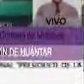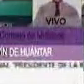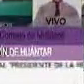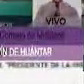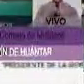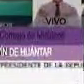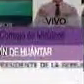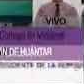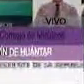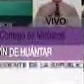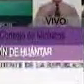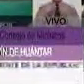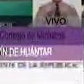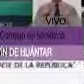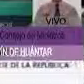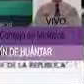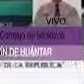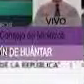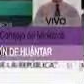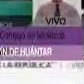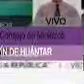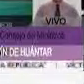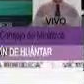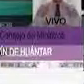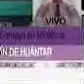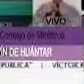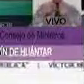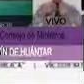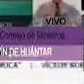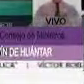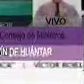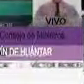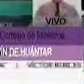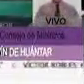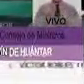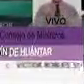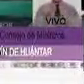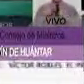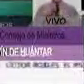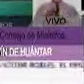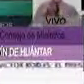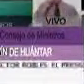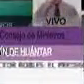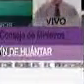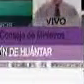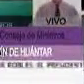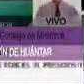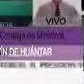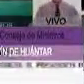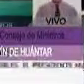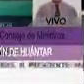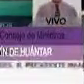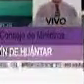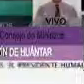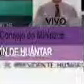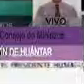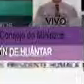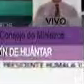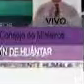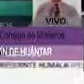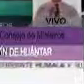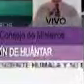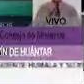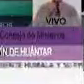de discusiones. Las decisiones judiciales de la República del Perú la toman a cargo los